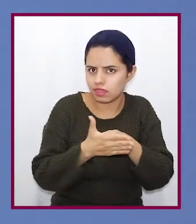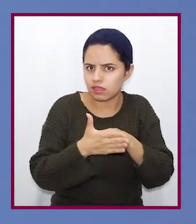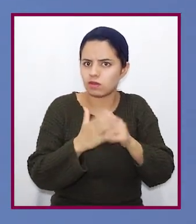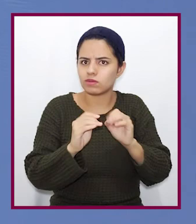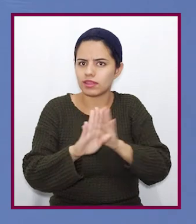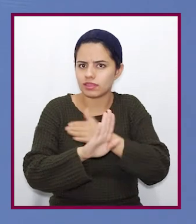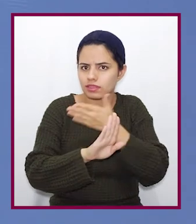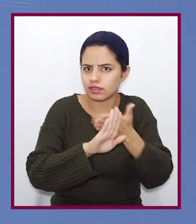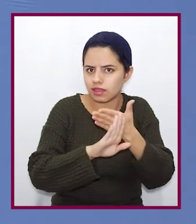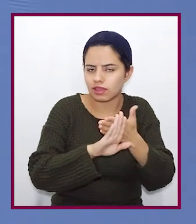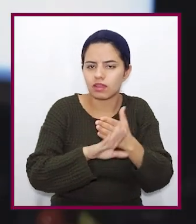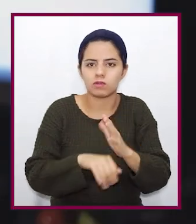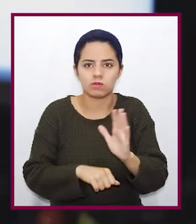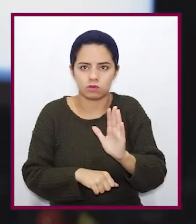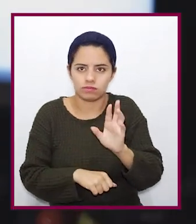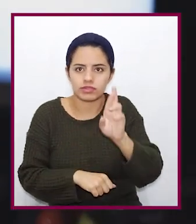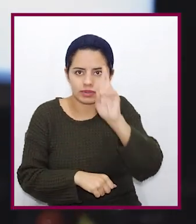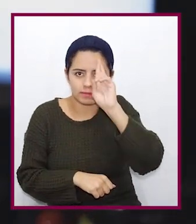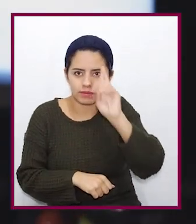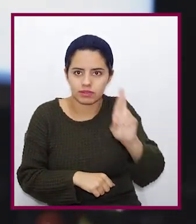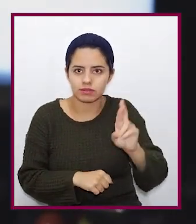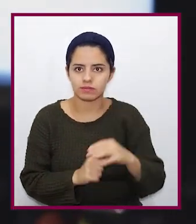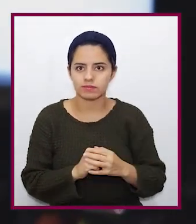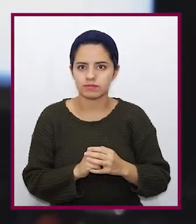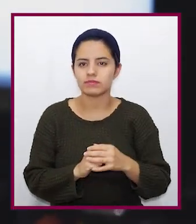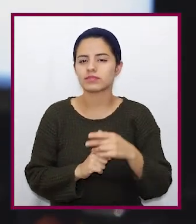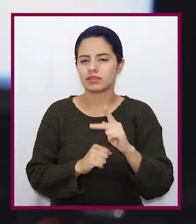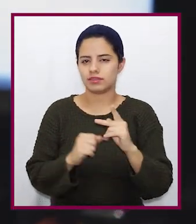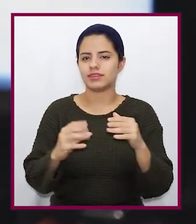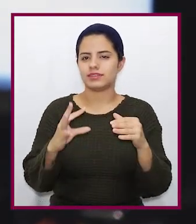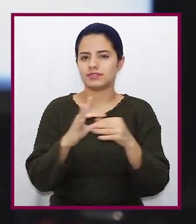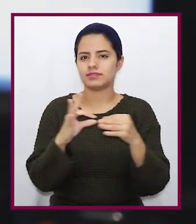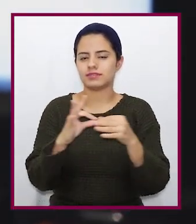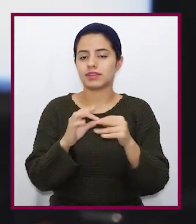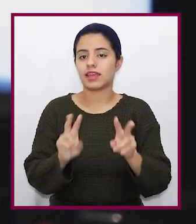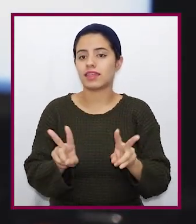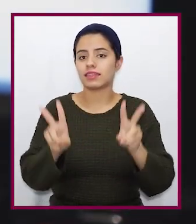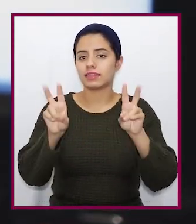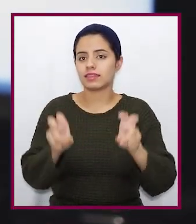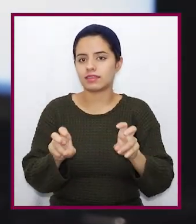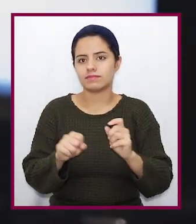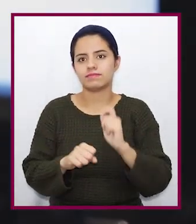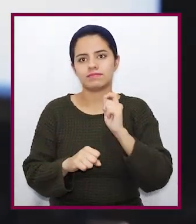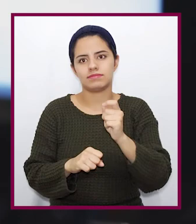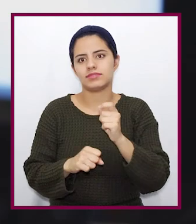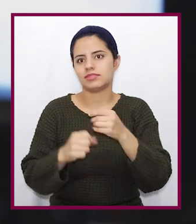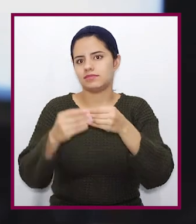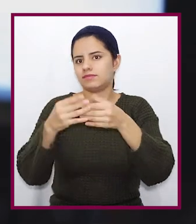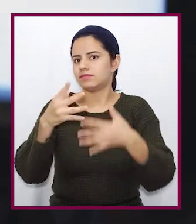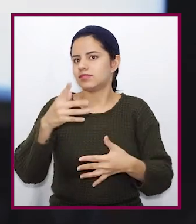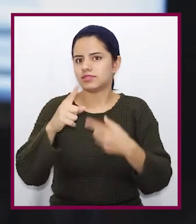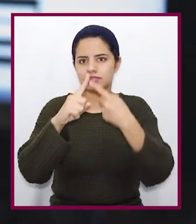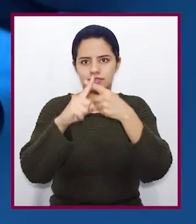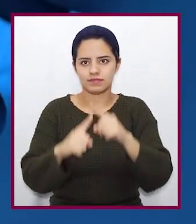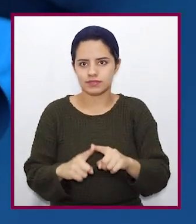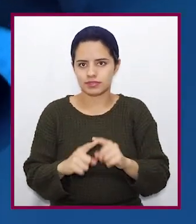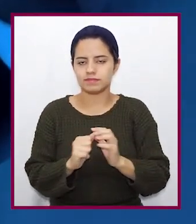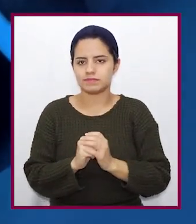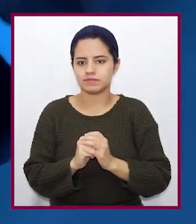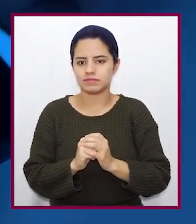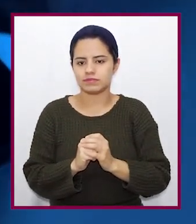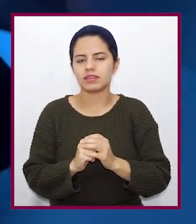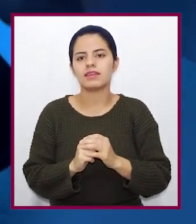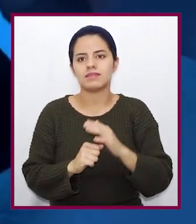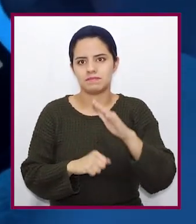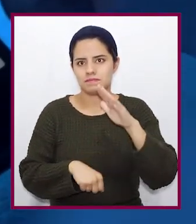de terceros. Pero como les decía, el tema abarca otras cosas y en realidad hay